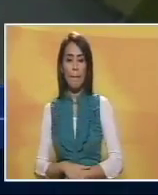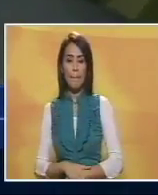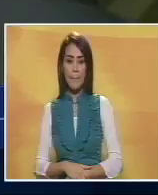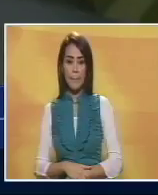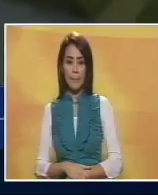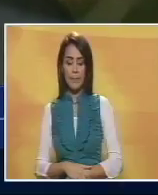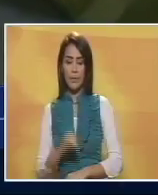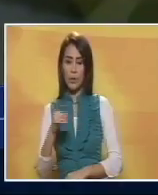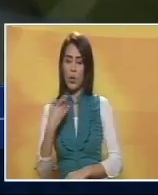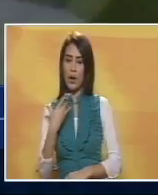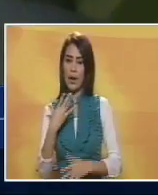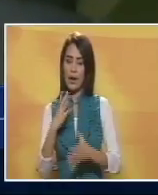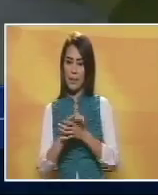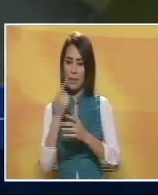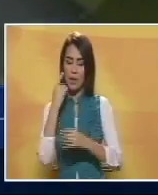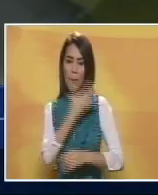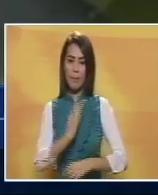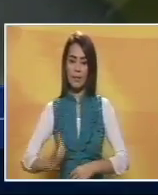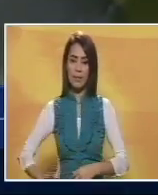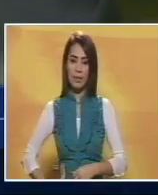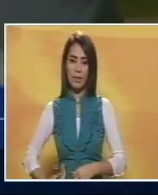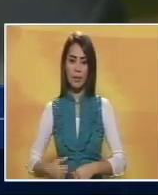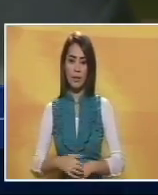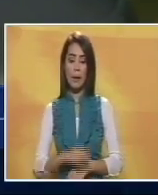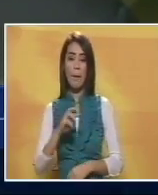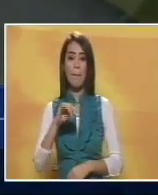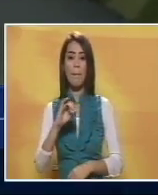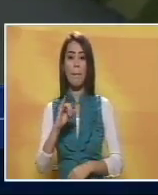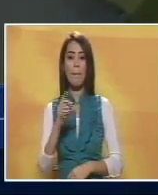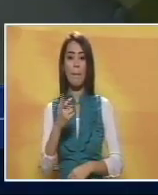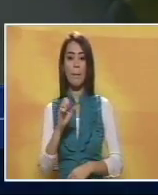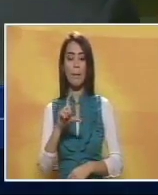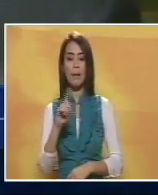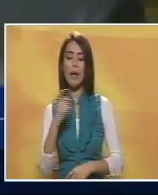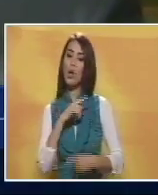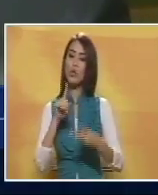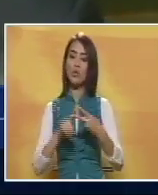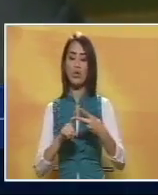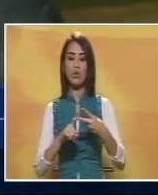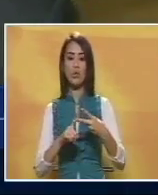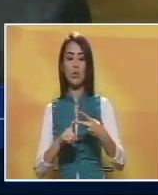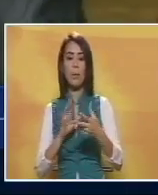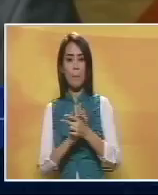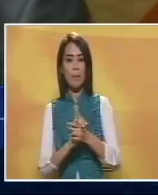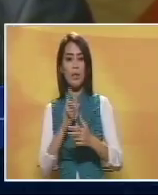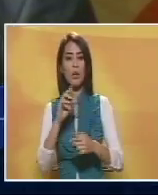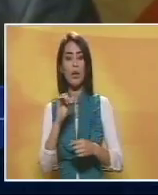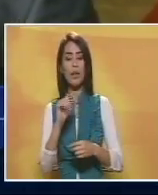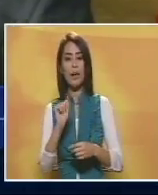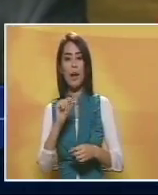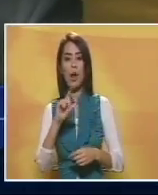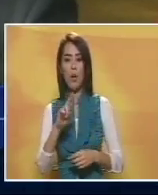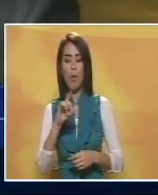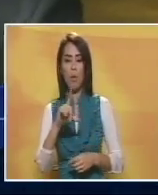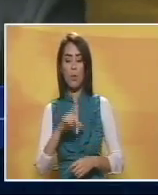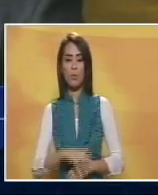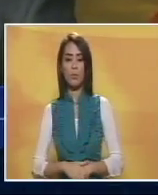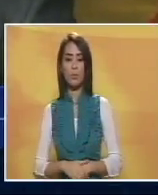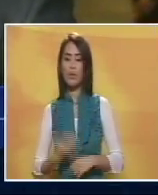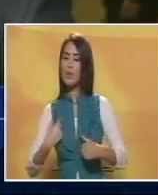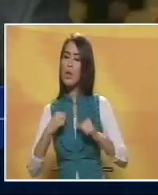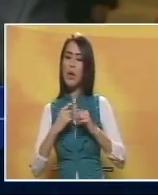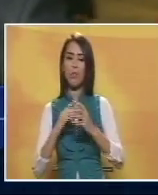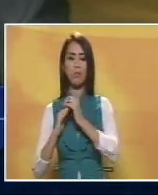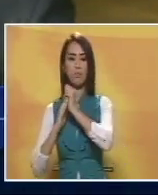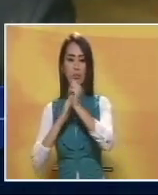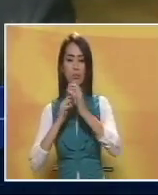el compañero presidente Miguel Díaz-Canel, con el compañero Raúl, que siga al frente de la vanguardia dirigiendo la